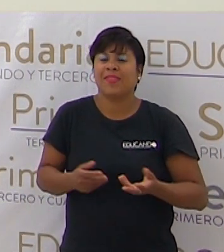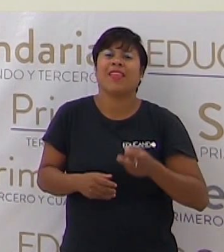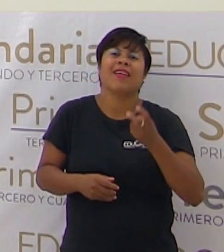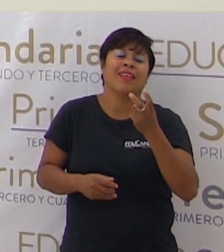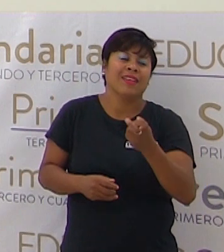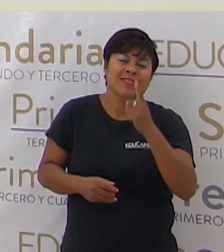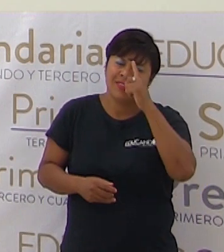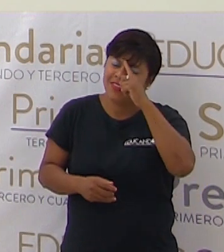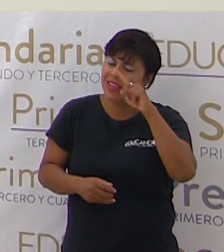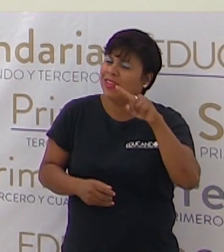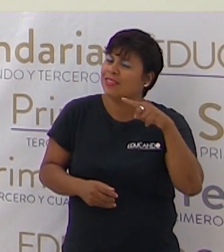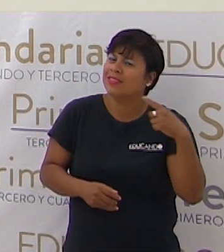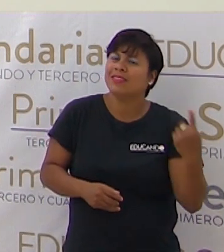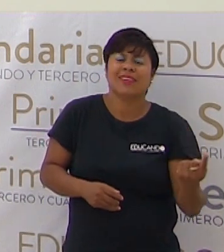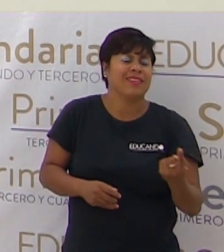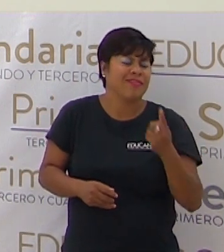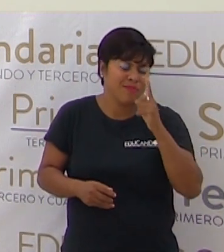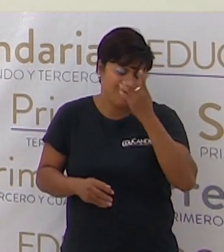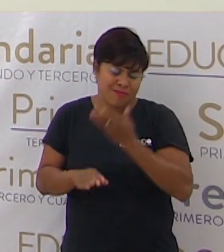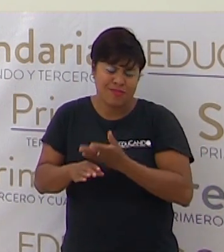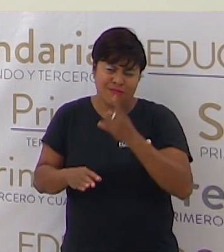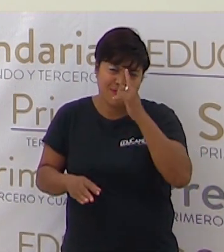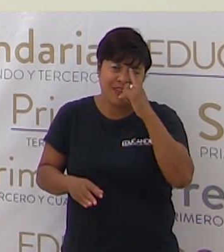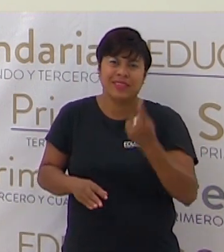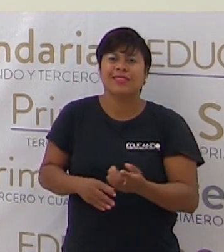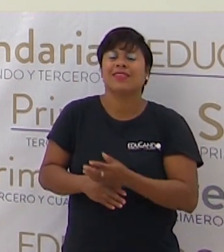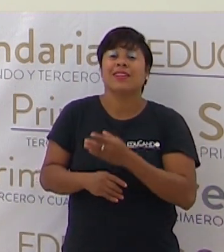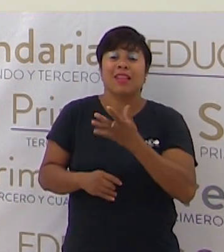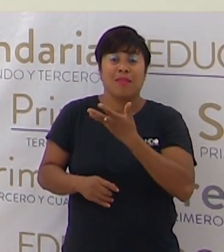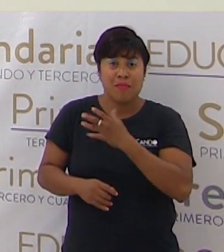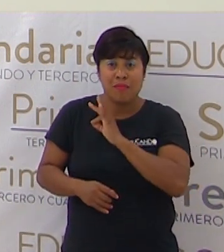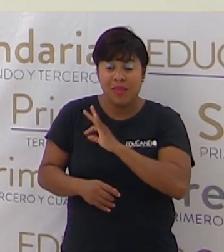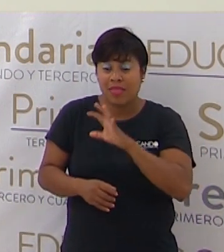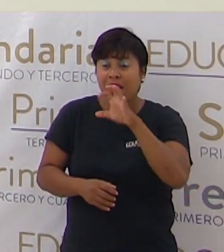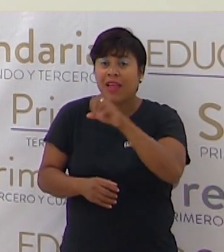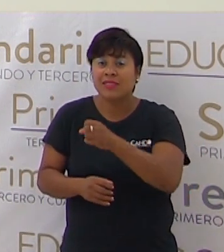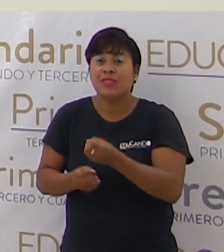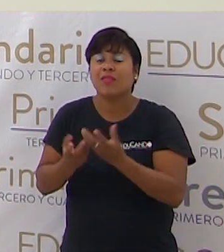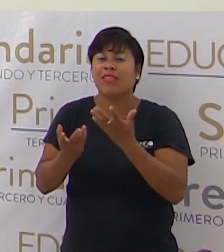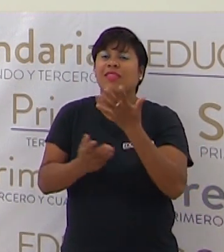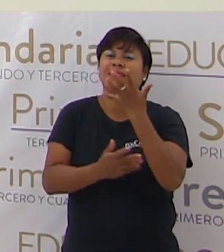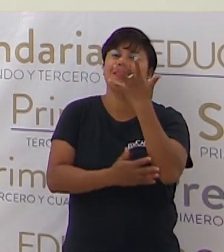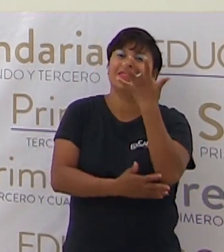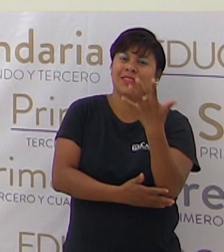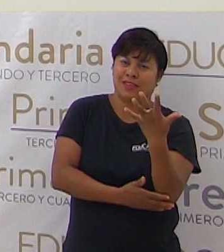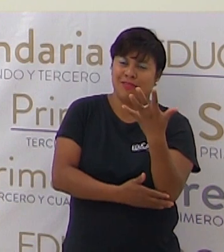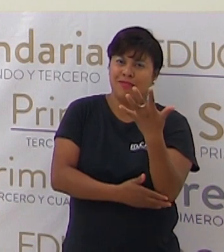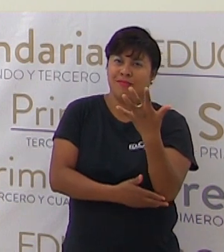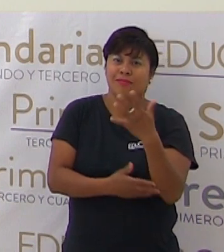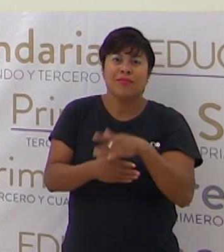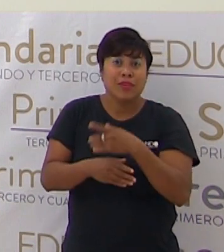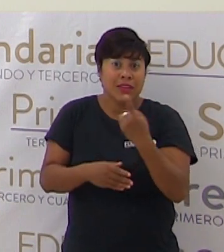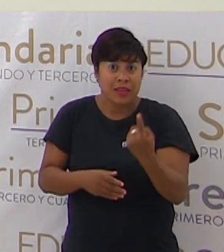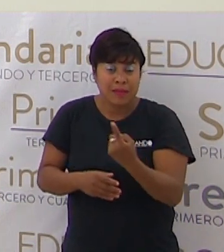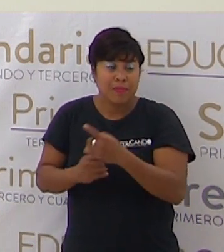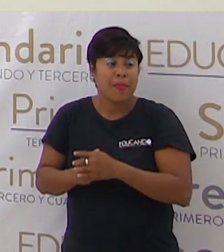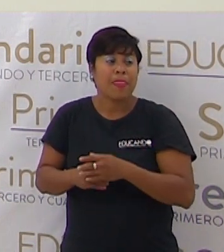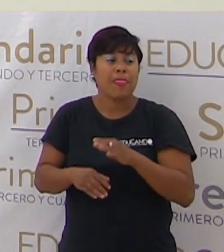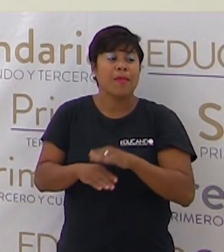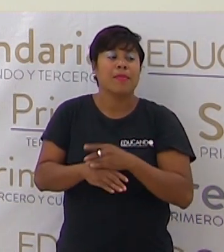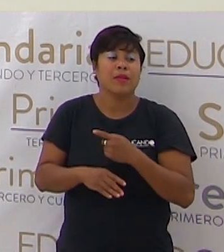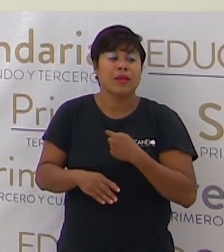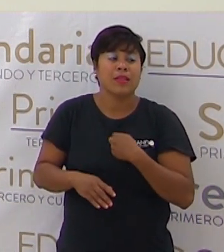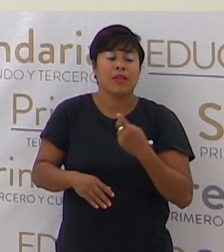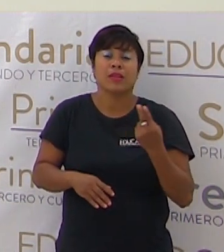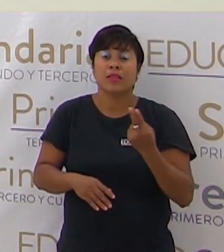¡Ay, facilísimo! ¿Verdad? Me van a caber 5. ¿Por qué? Porque ya sé